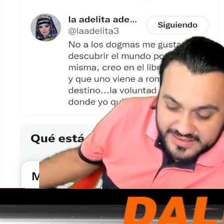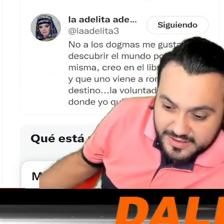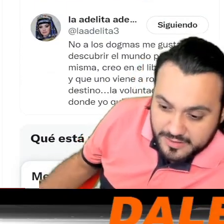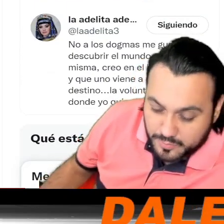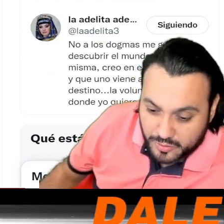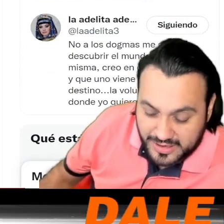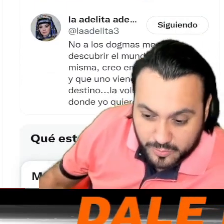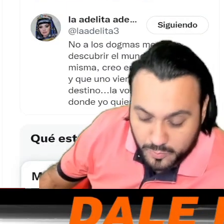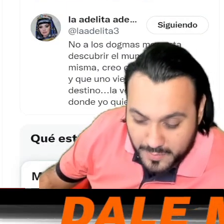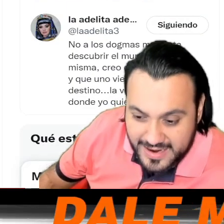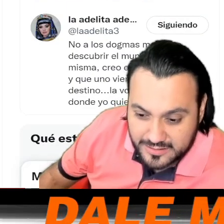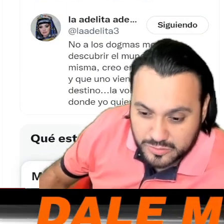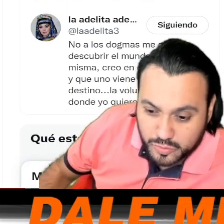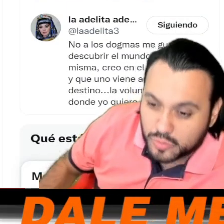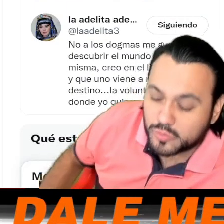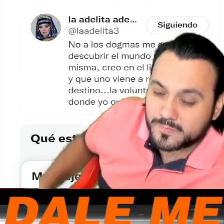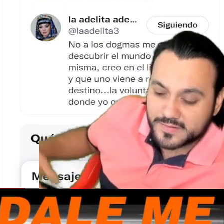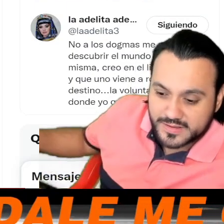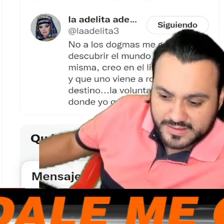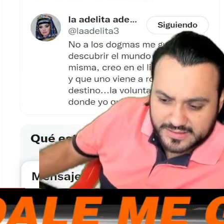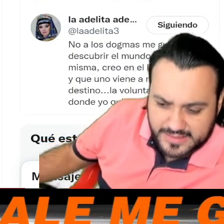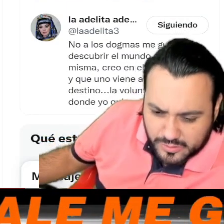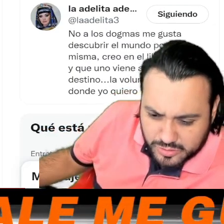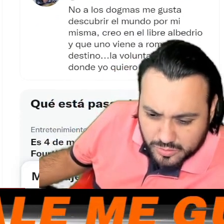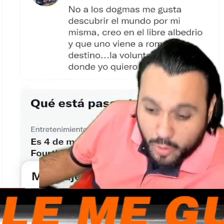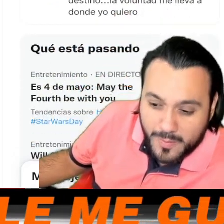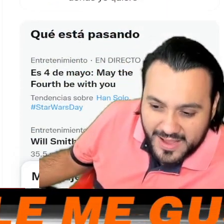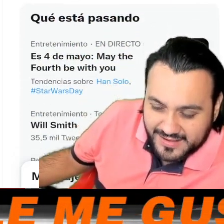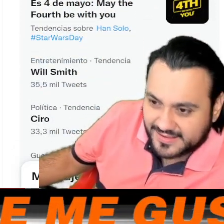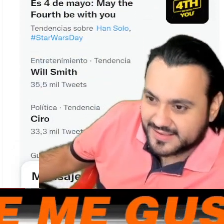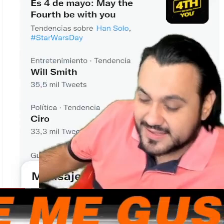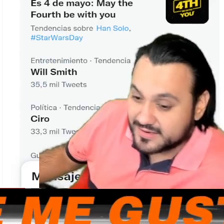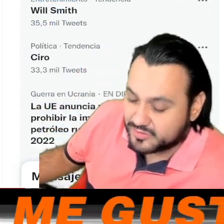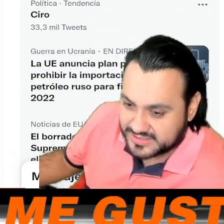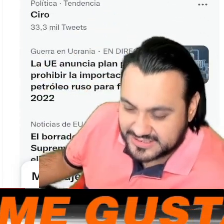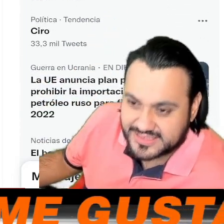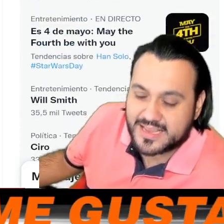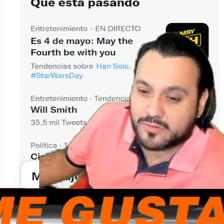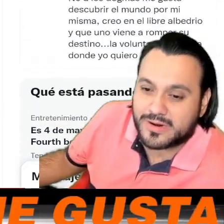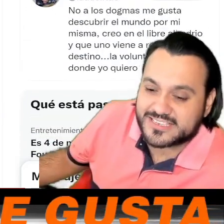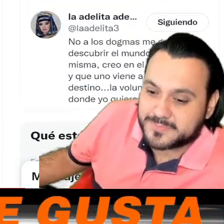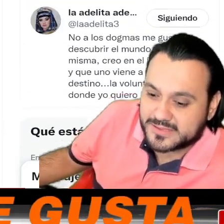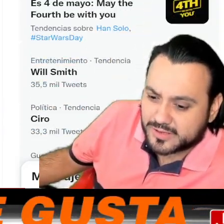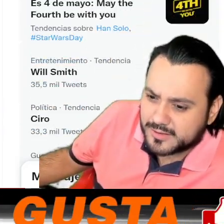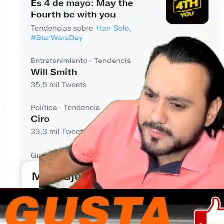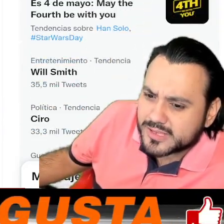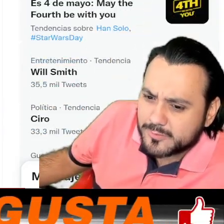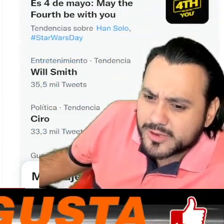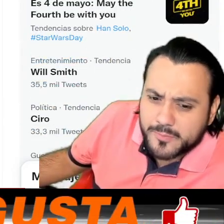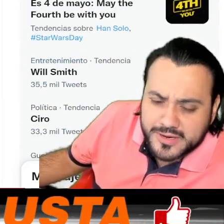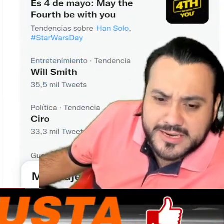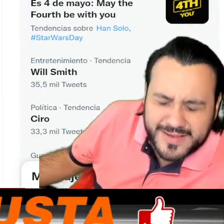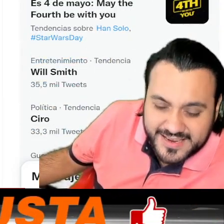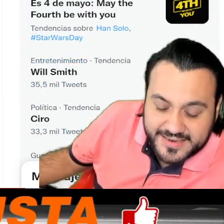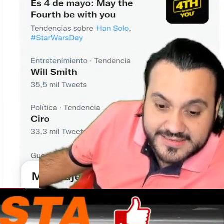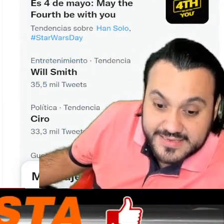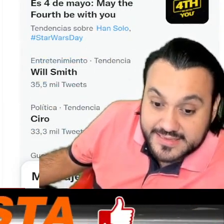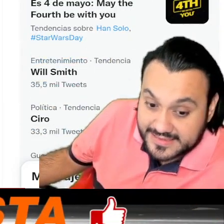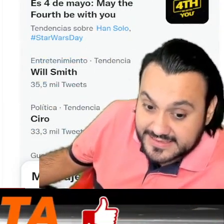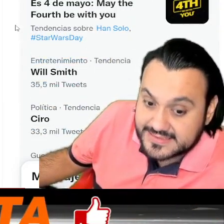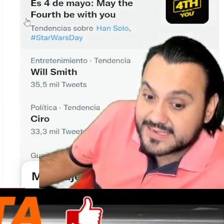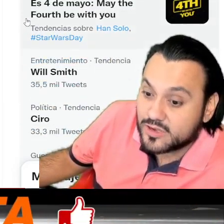nombres por acumar tulum y hay otro cova no sé si tenga algo al respecto que ver porque veo que ponen imágenes